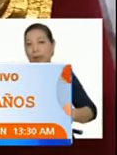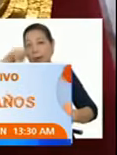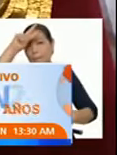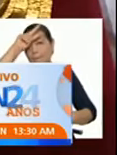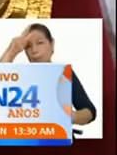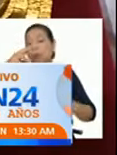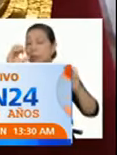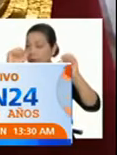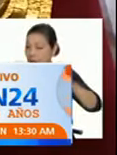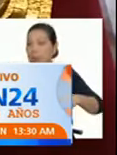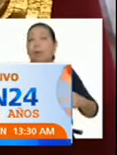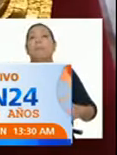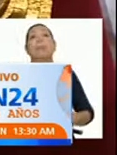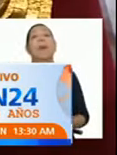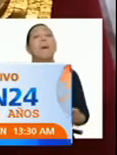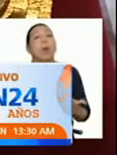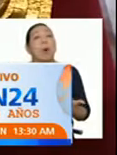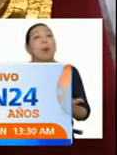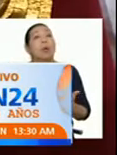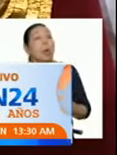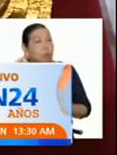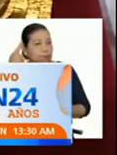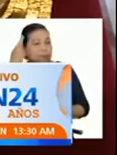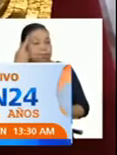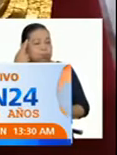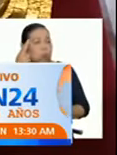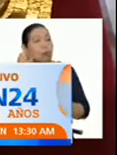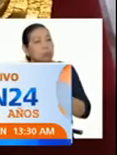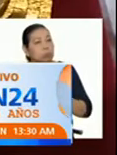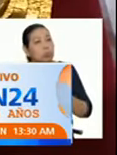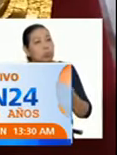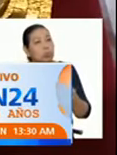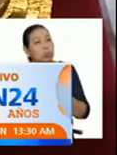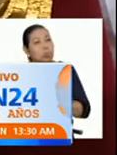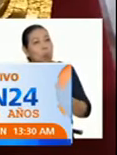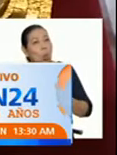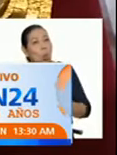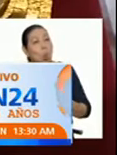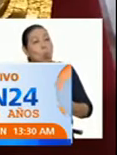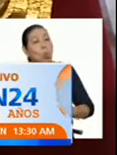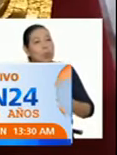Creemos en la razonabilidad de los que administran la justicia del país.